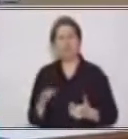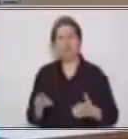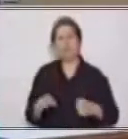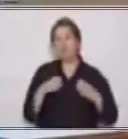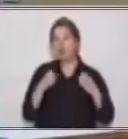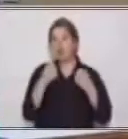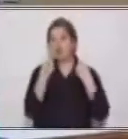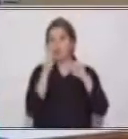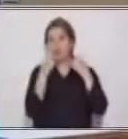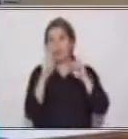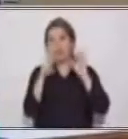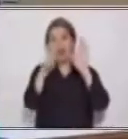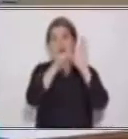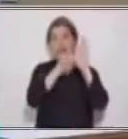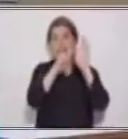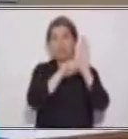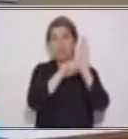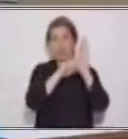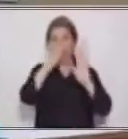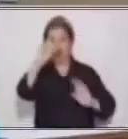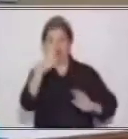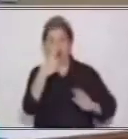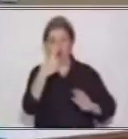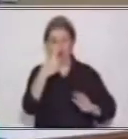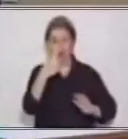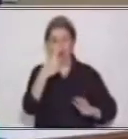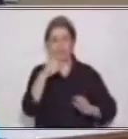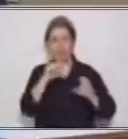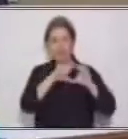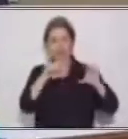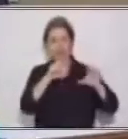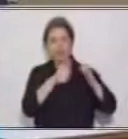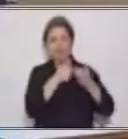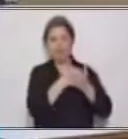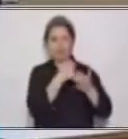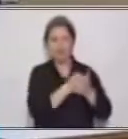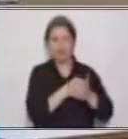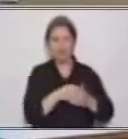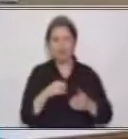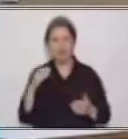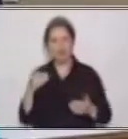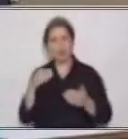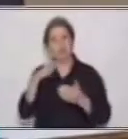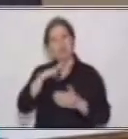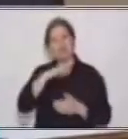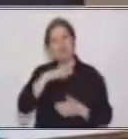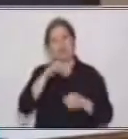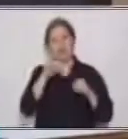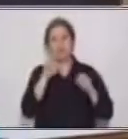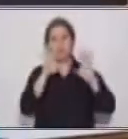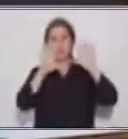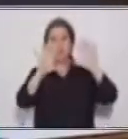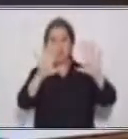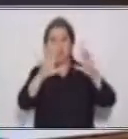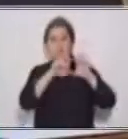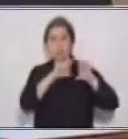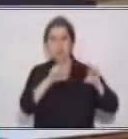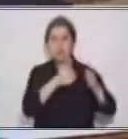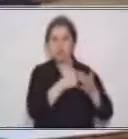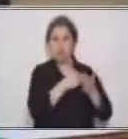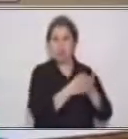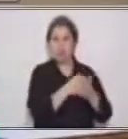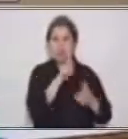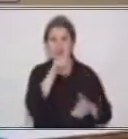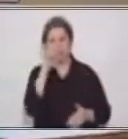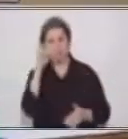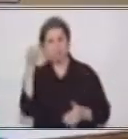Vamos a hacer la resta, primero, de los billetes de 100. Dice que llevaban 10 billetes de 100. Si contamos